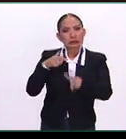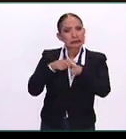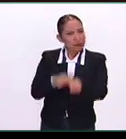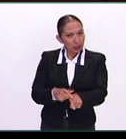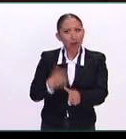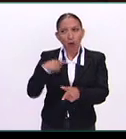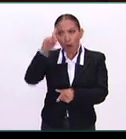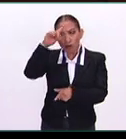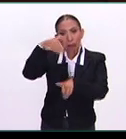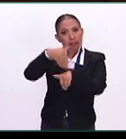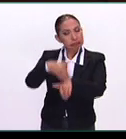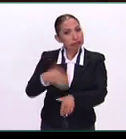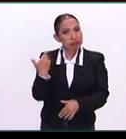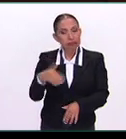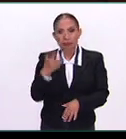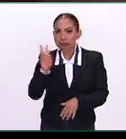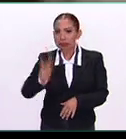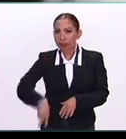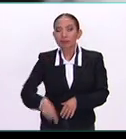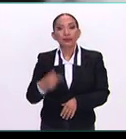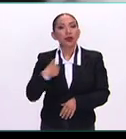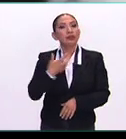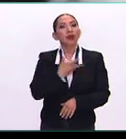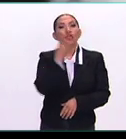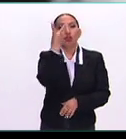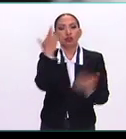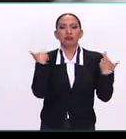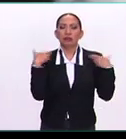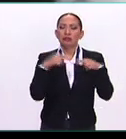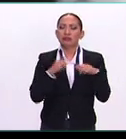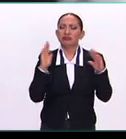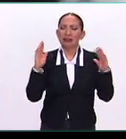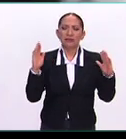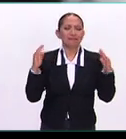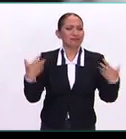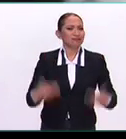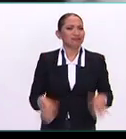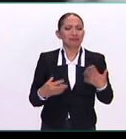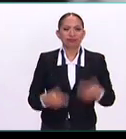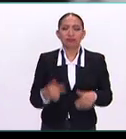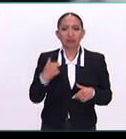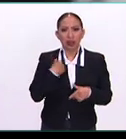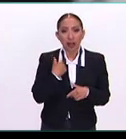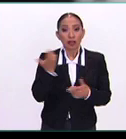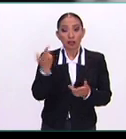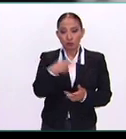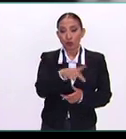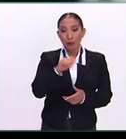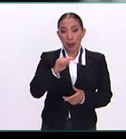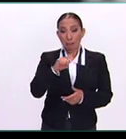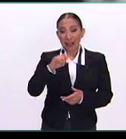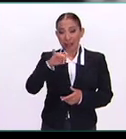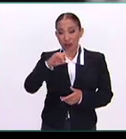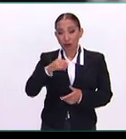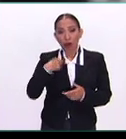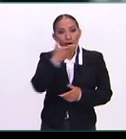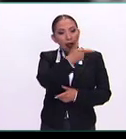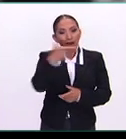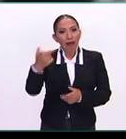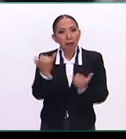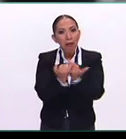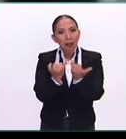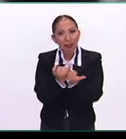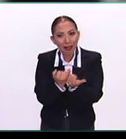seguido su consejo. He tenido dos maestros extraordinarios cuyos apellidos empiezan con